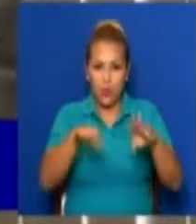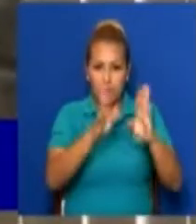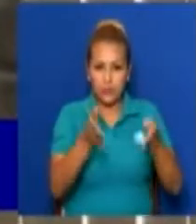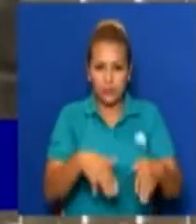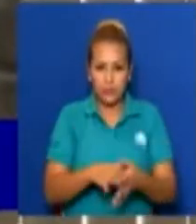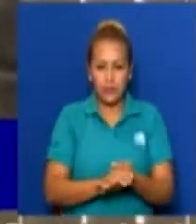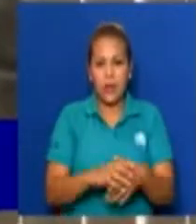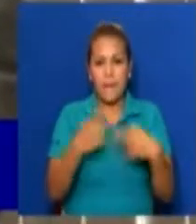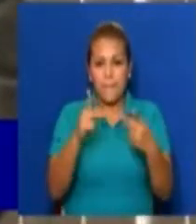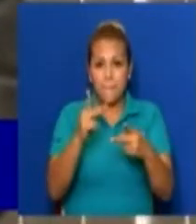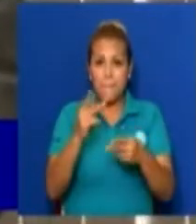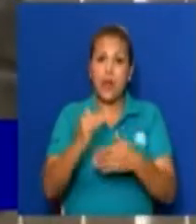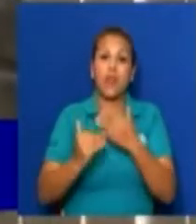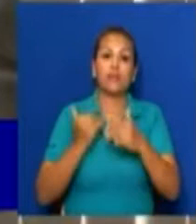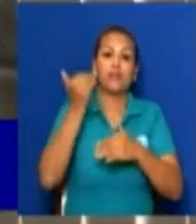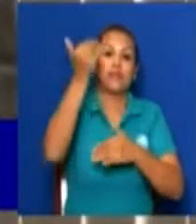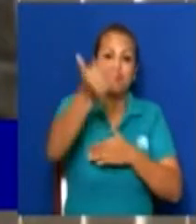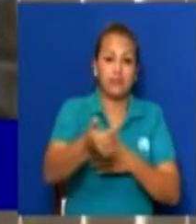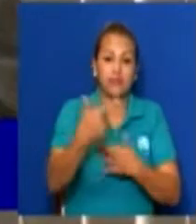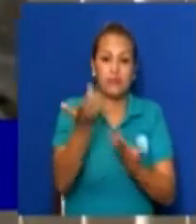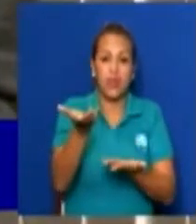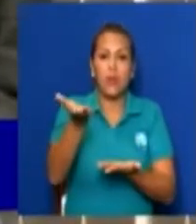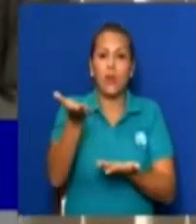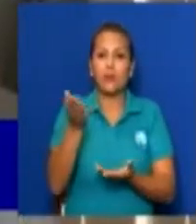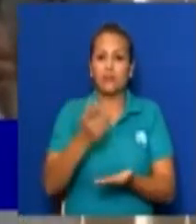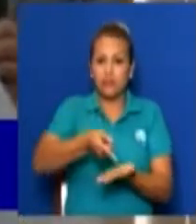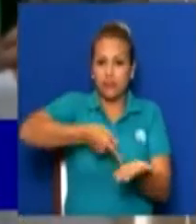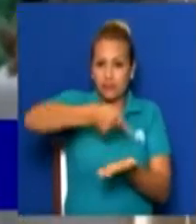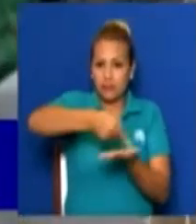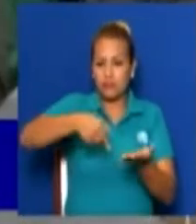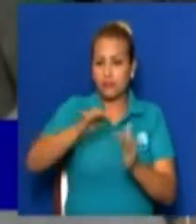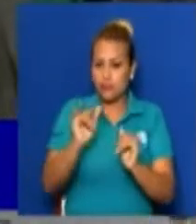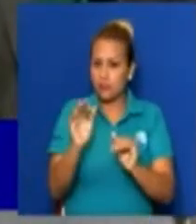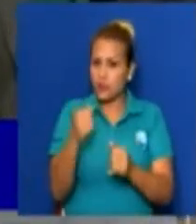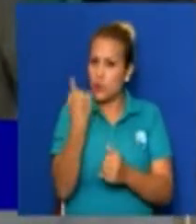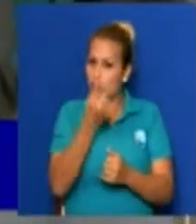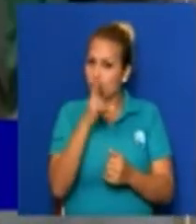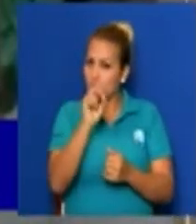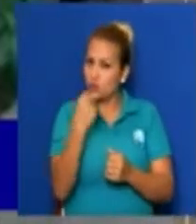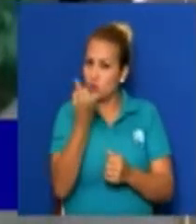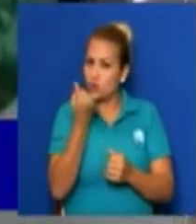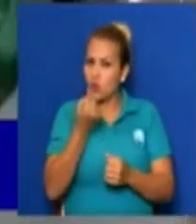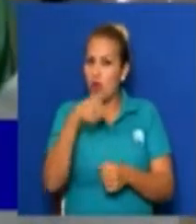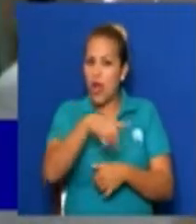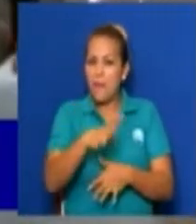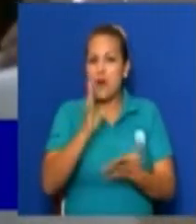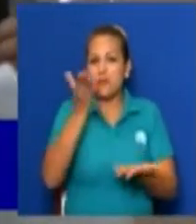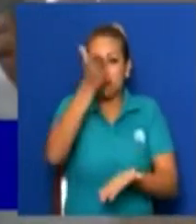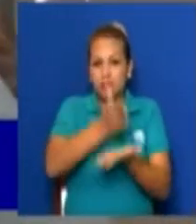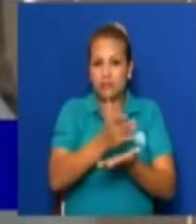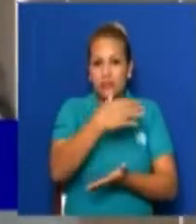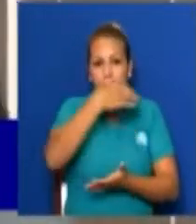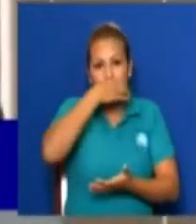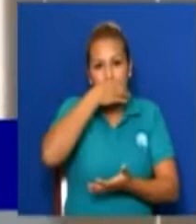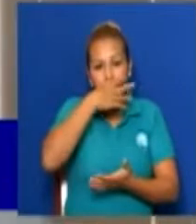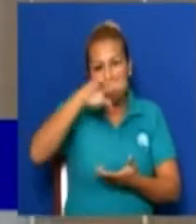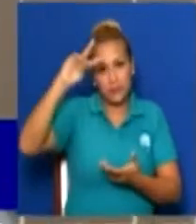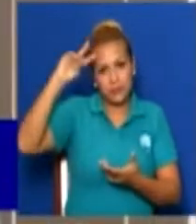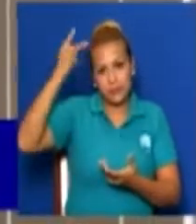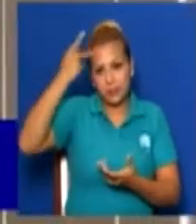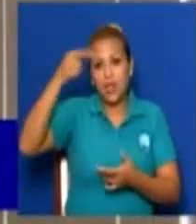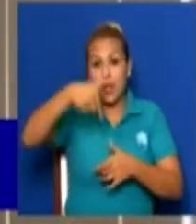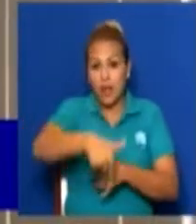en las próximas elecciones ya no solamente va a ser por una decisión política del Frente Sandinista, sino que ahora es